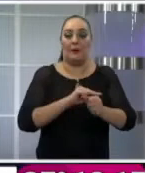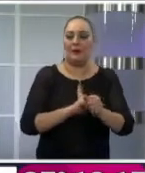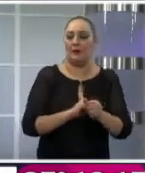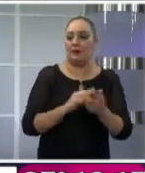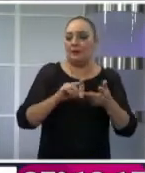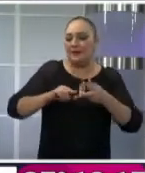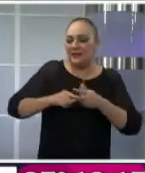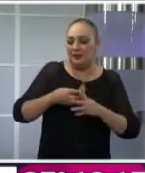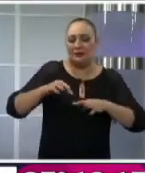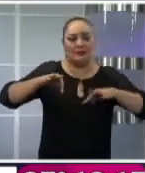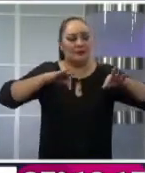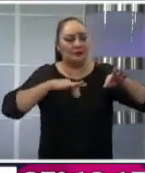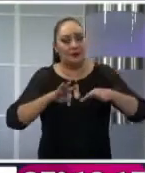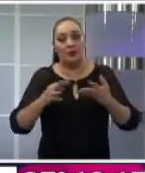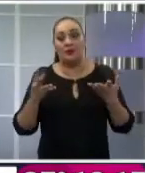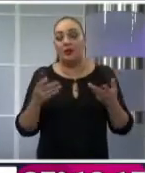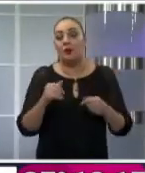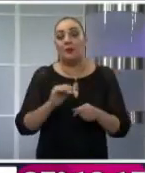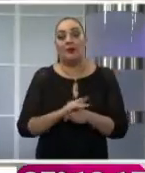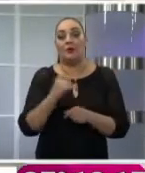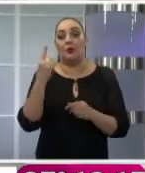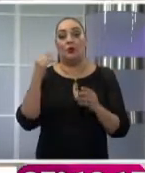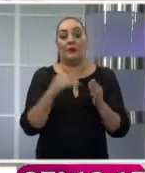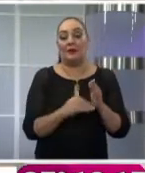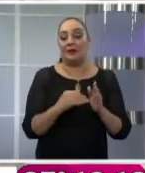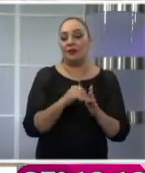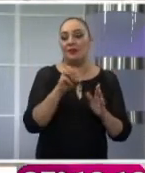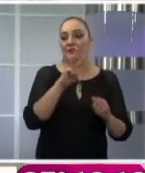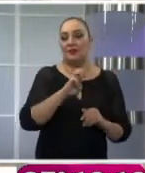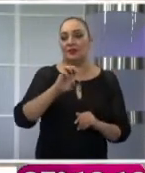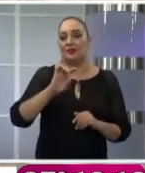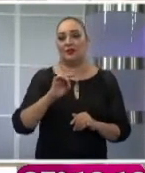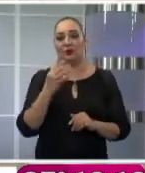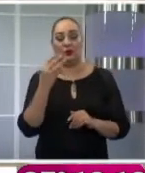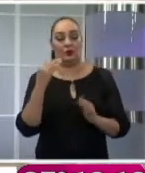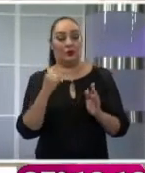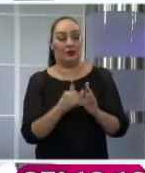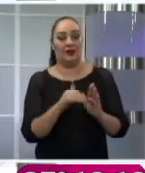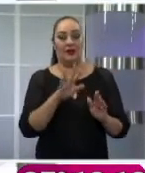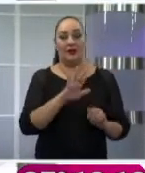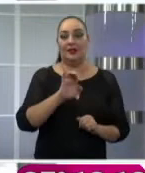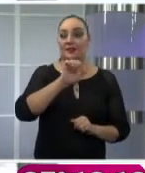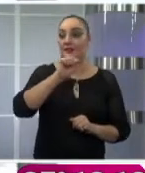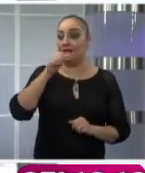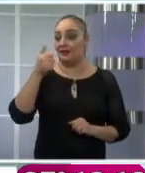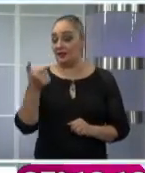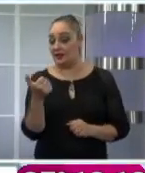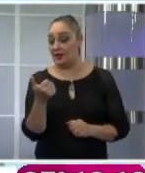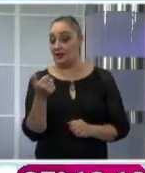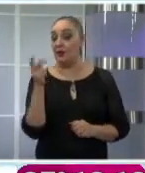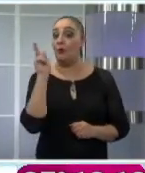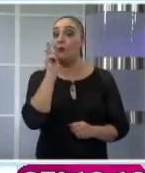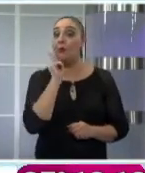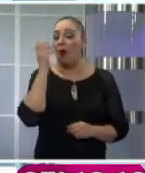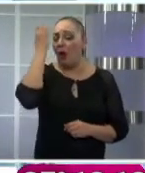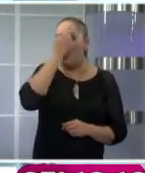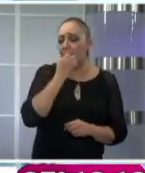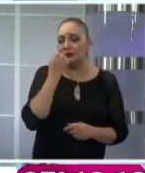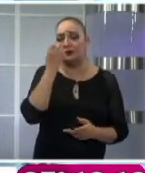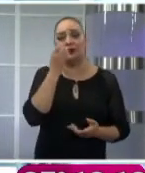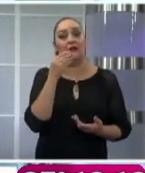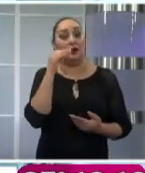realización de un millón 334 mil 66 pruebas gratuitas y la enfermedad en más de